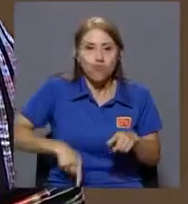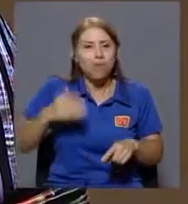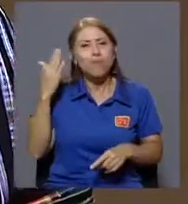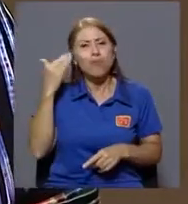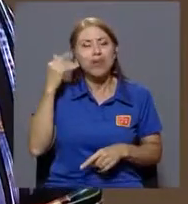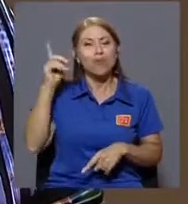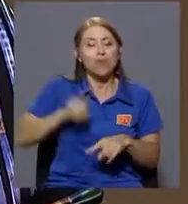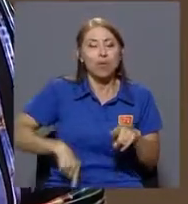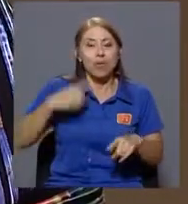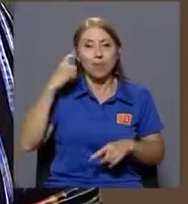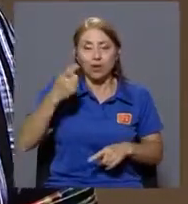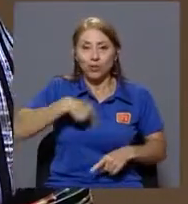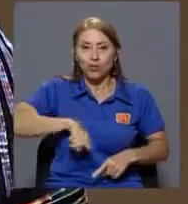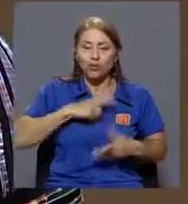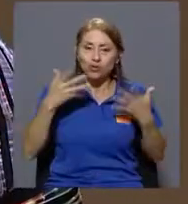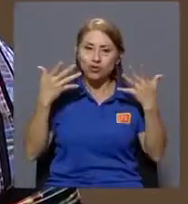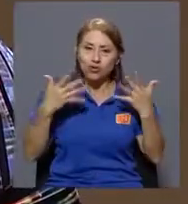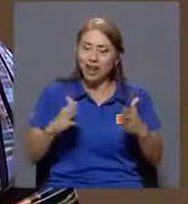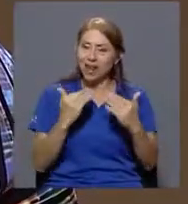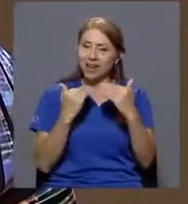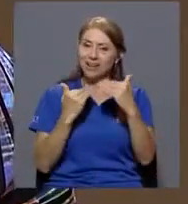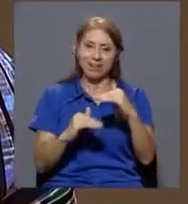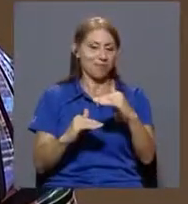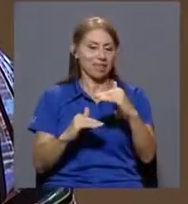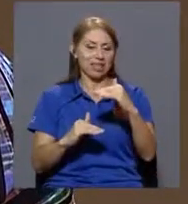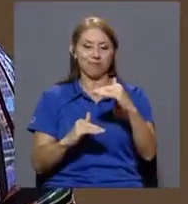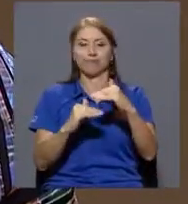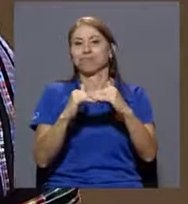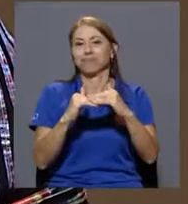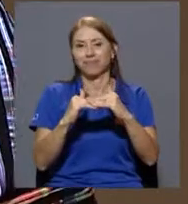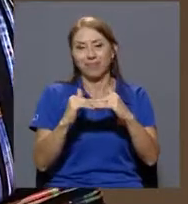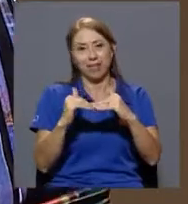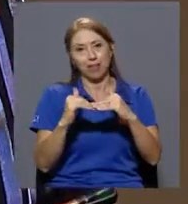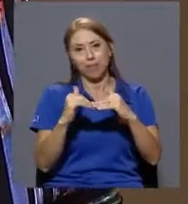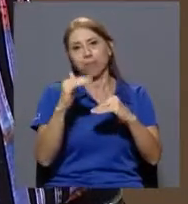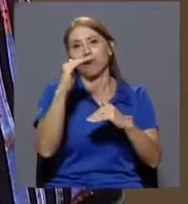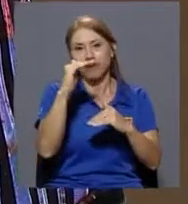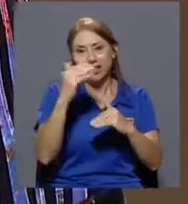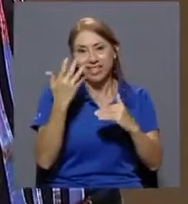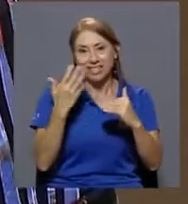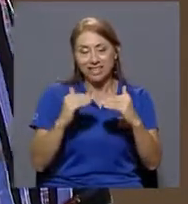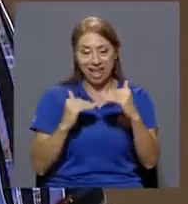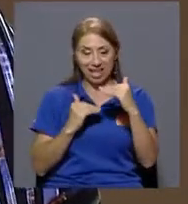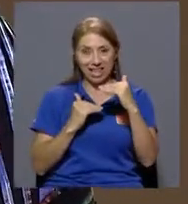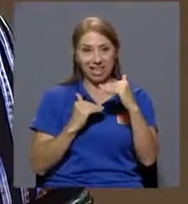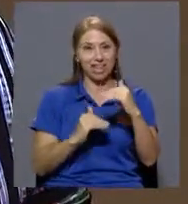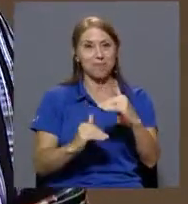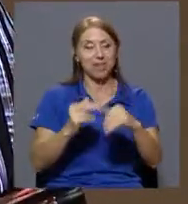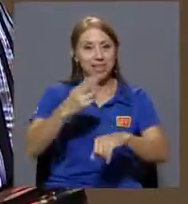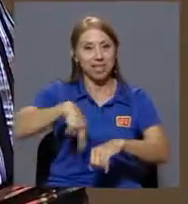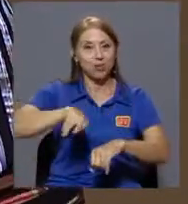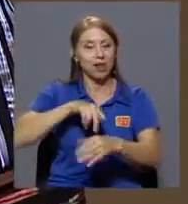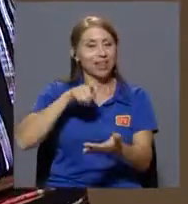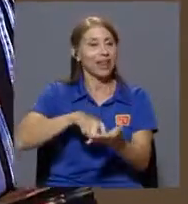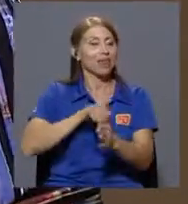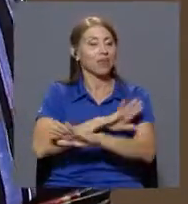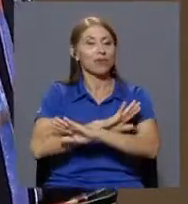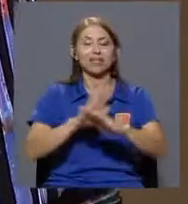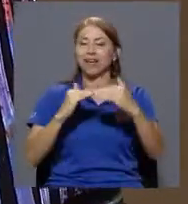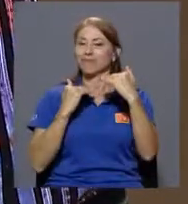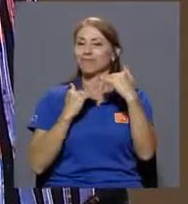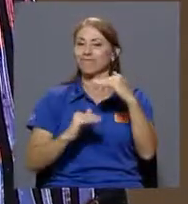lo que se llama el límite, o que los economistas llaman el límite natural de la deuda, que es